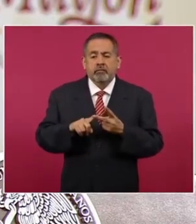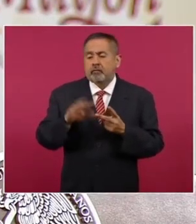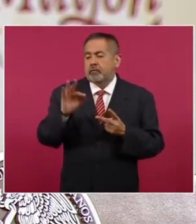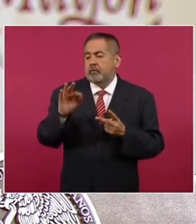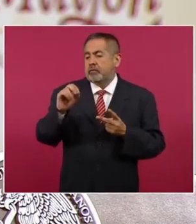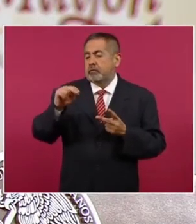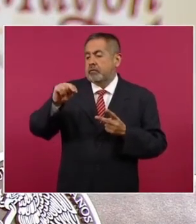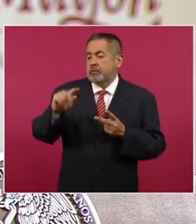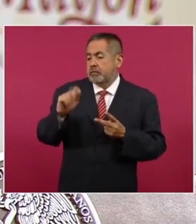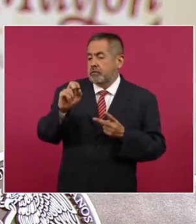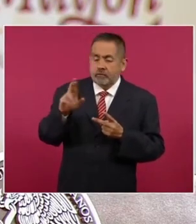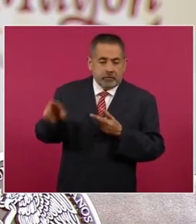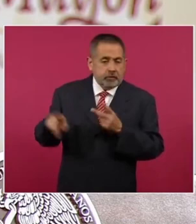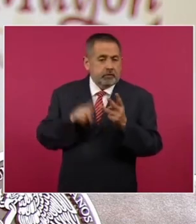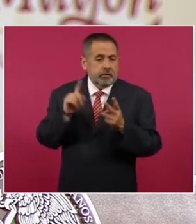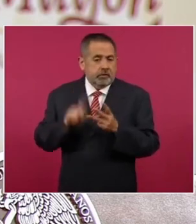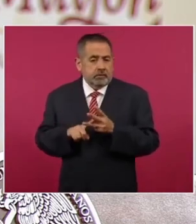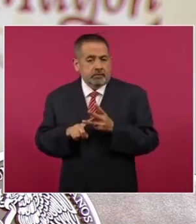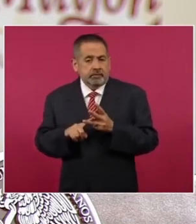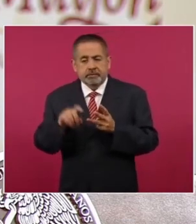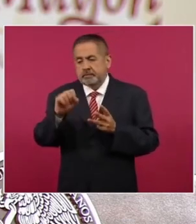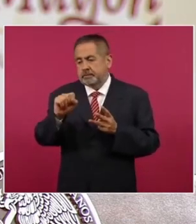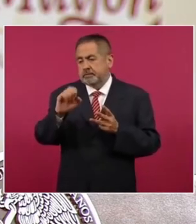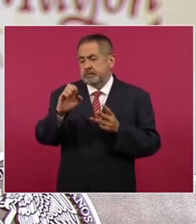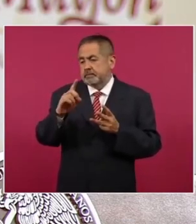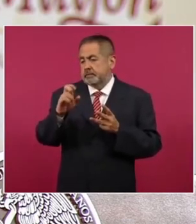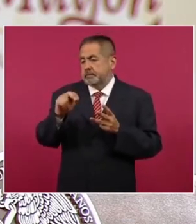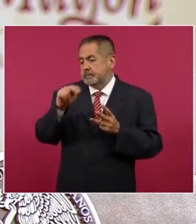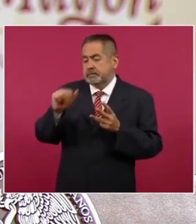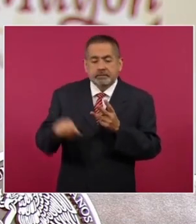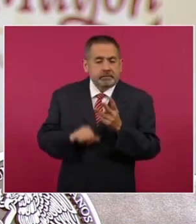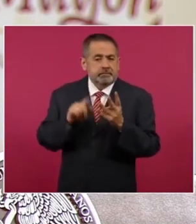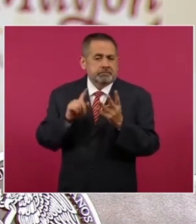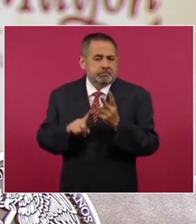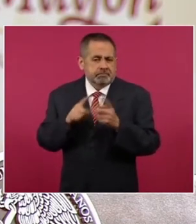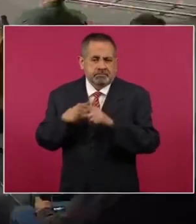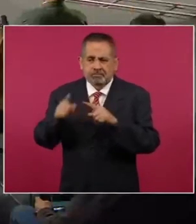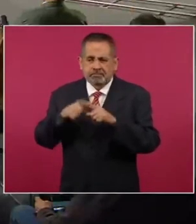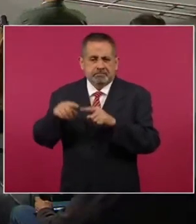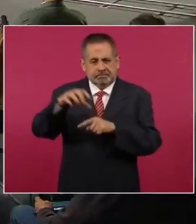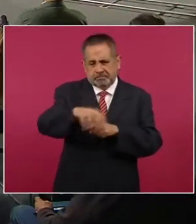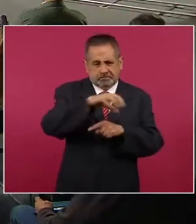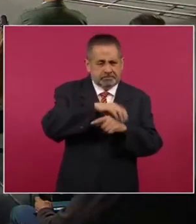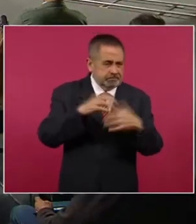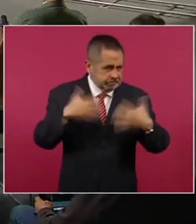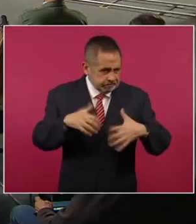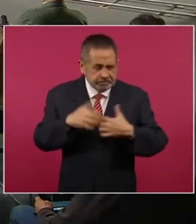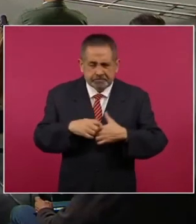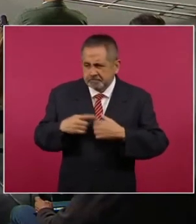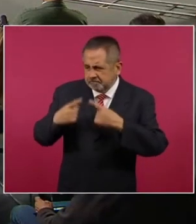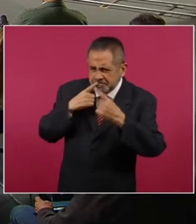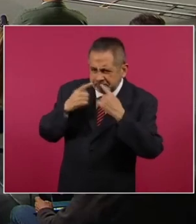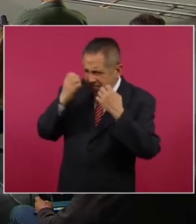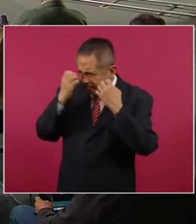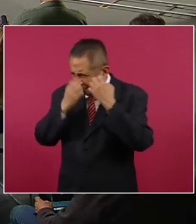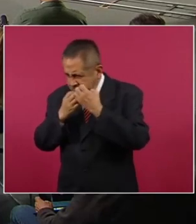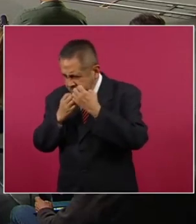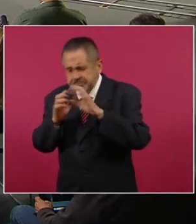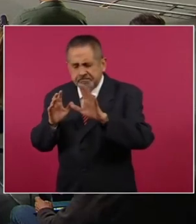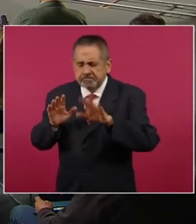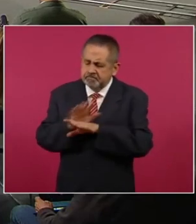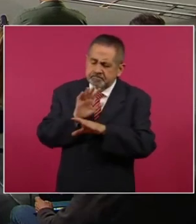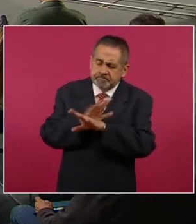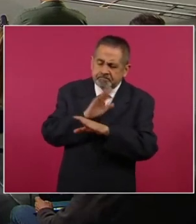FONATUR y la Secretaría de la Defensa Nacional, además de los consorcios constructores, han realizado las modificaciones